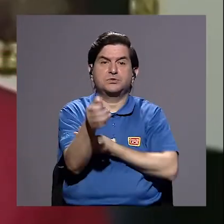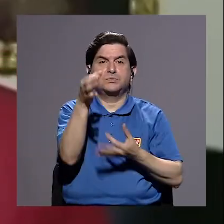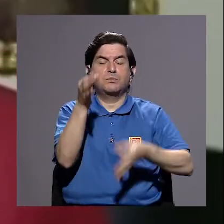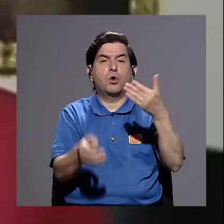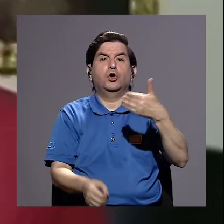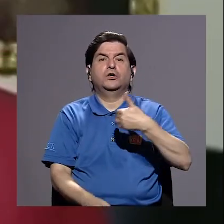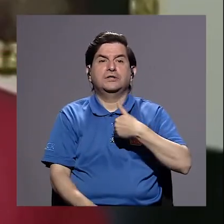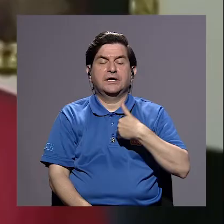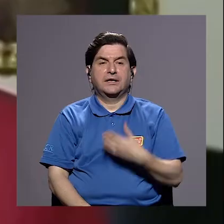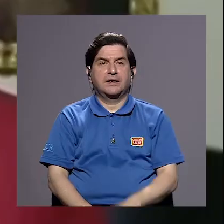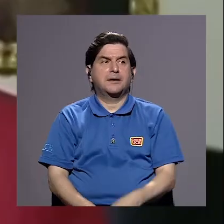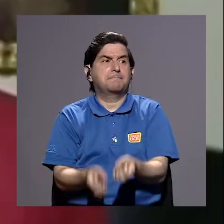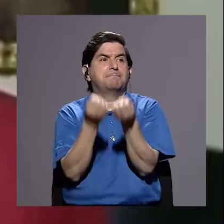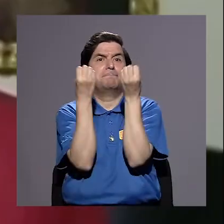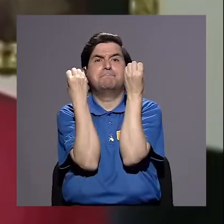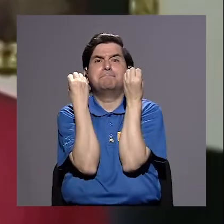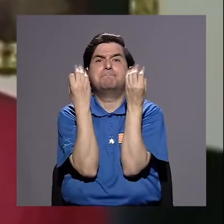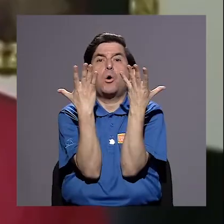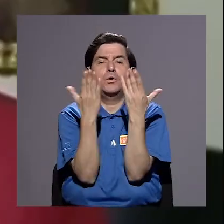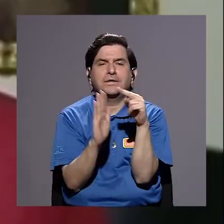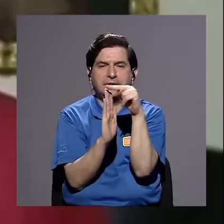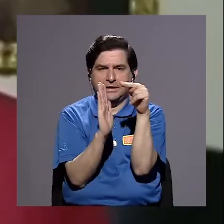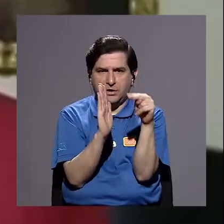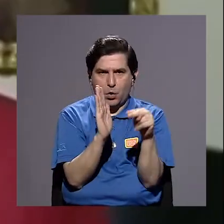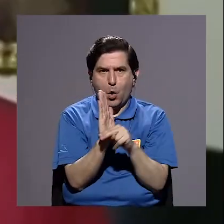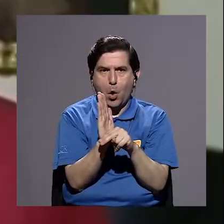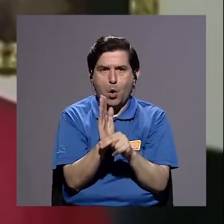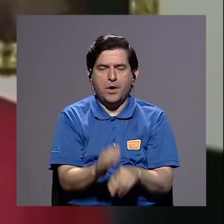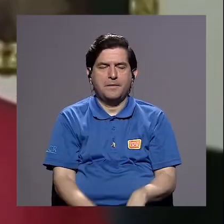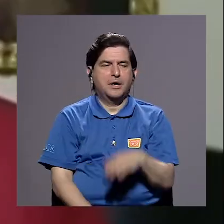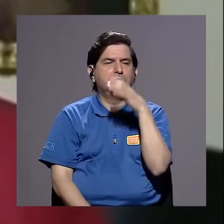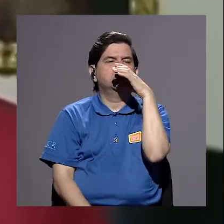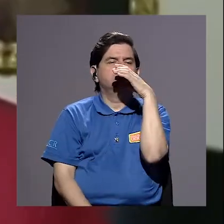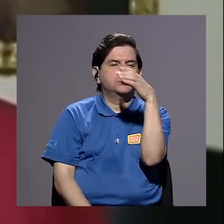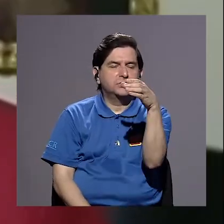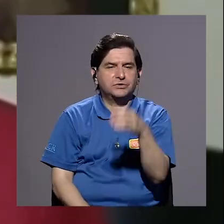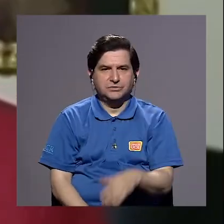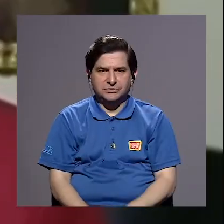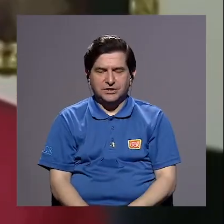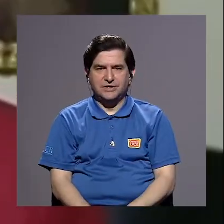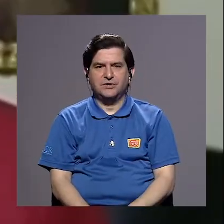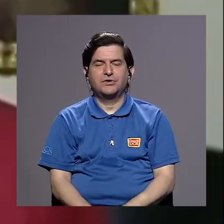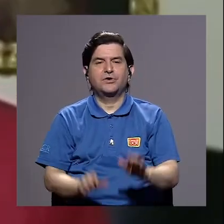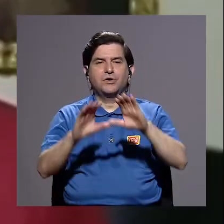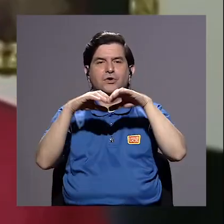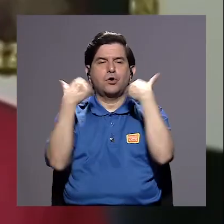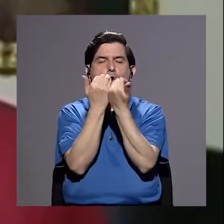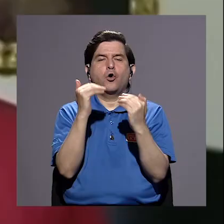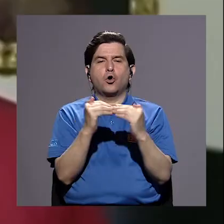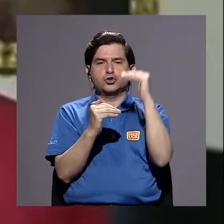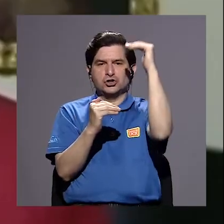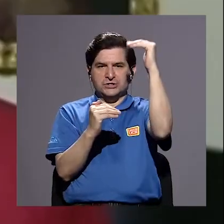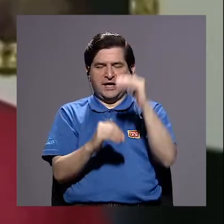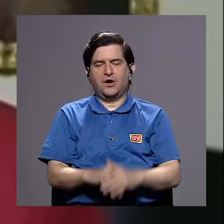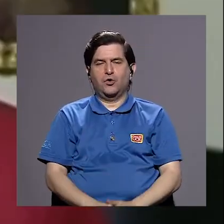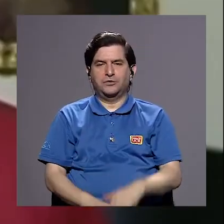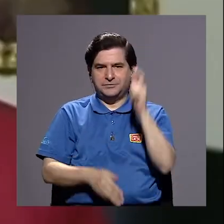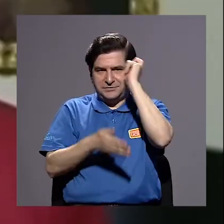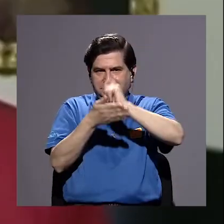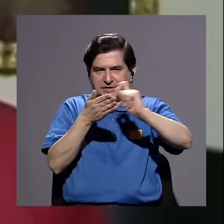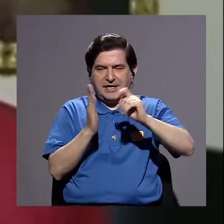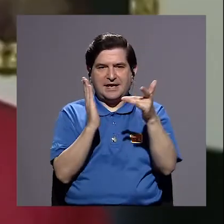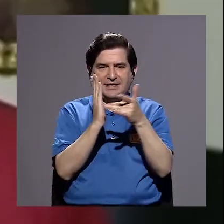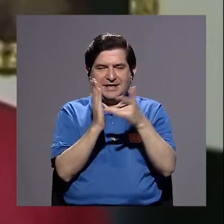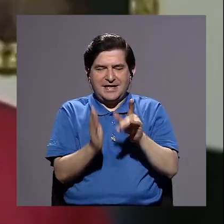Judicial tenemos cualquier cantidad de normas, de recomendaciones del Consejo Superior, la